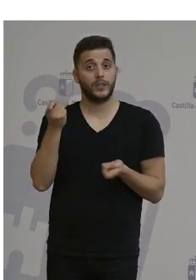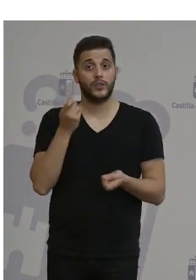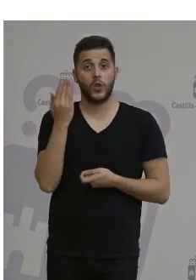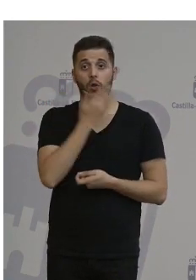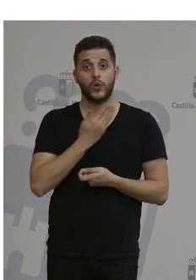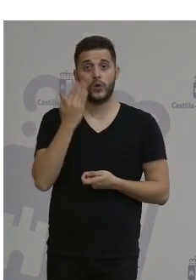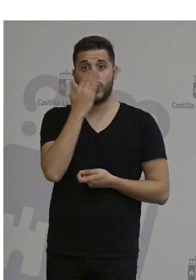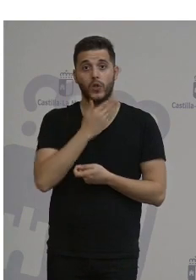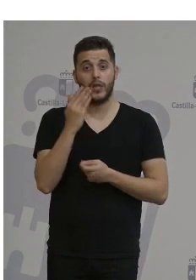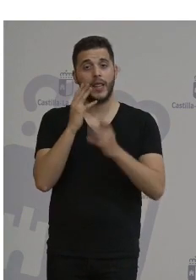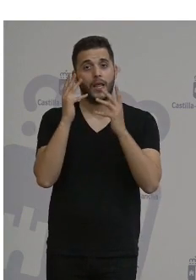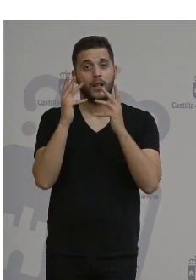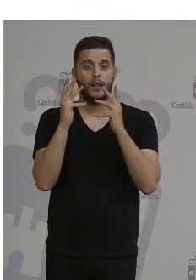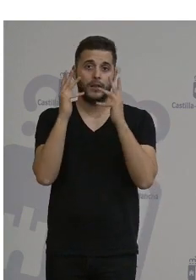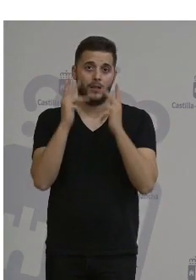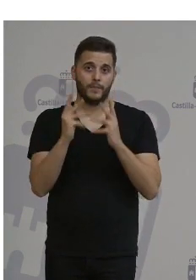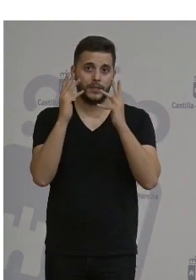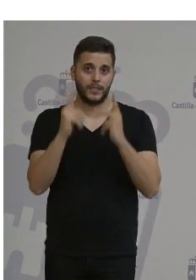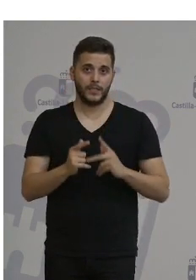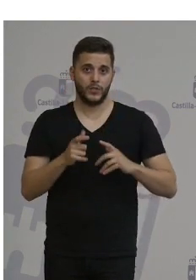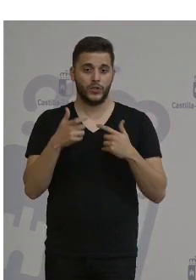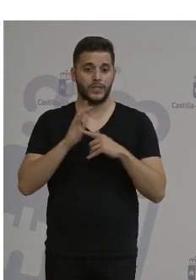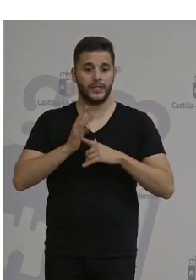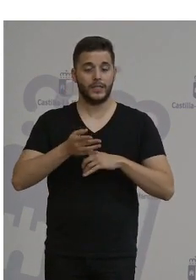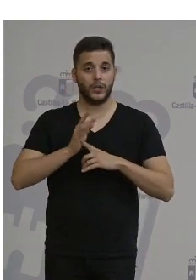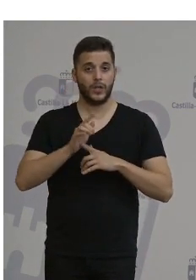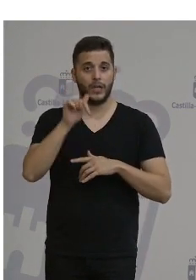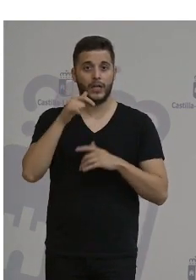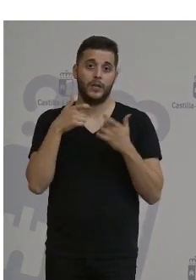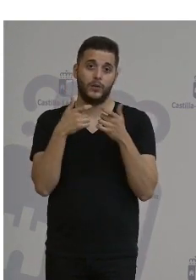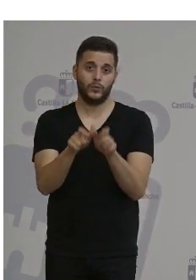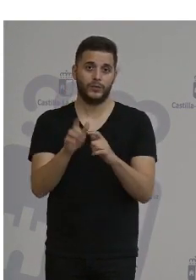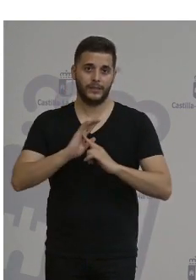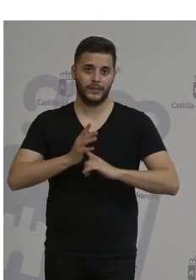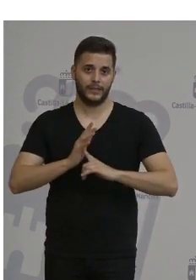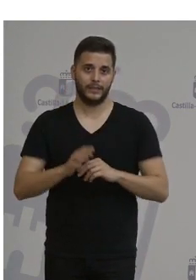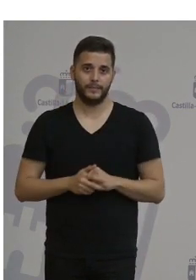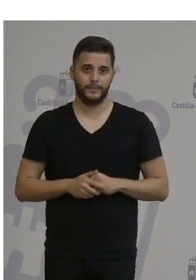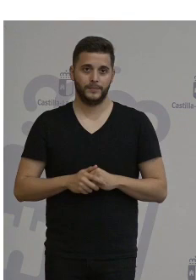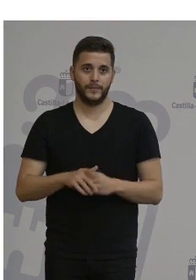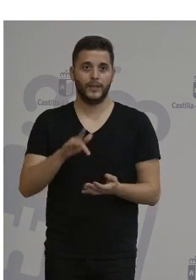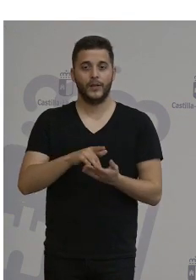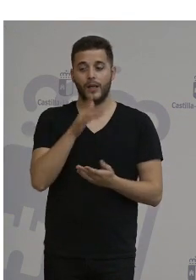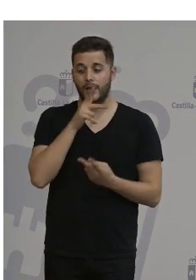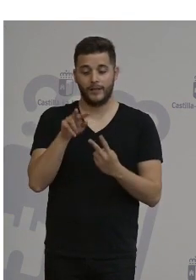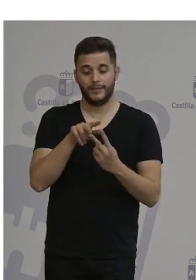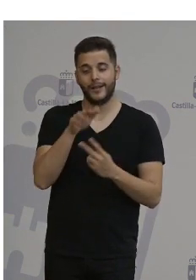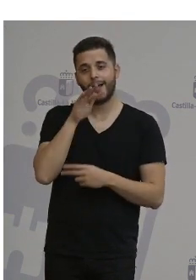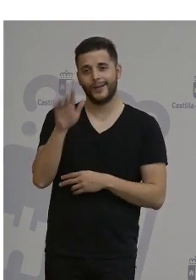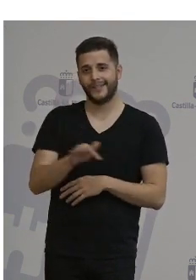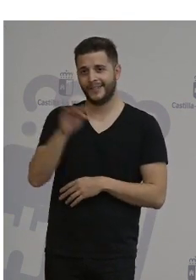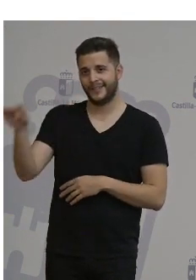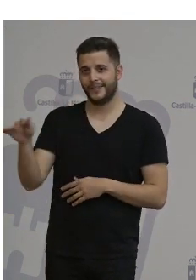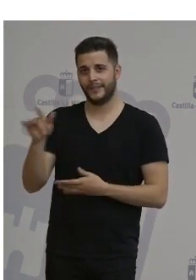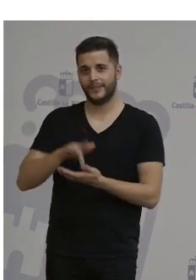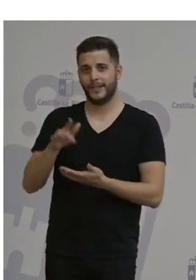Administración Regional de la Junta de Castilla-La Mancha. Y bueno, pues nada, les doy paso a ellas, que son las que van a hacer la entrega